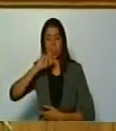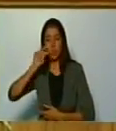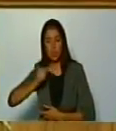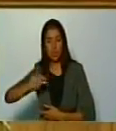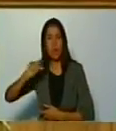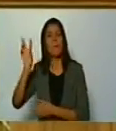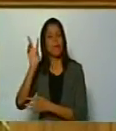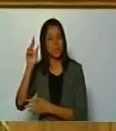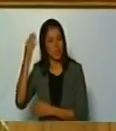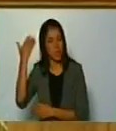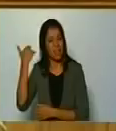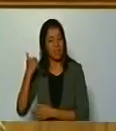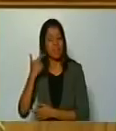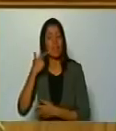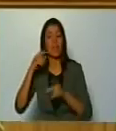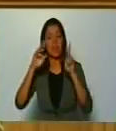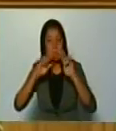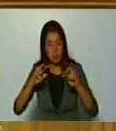hecho